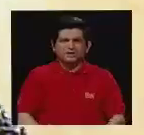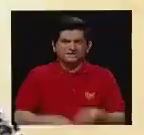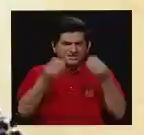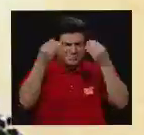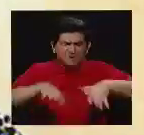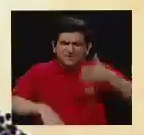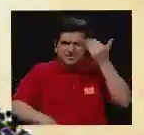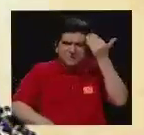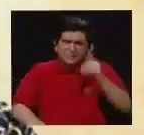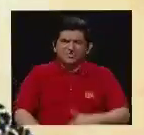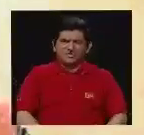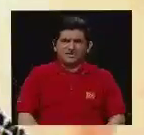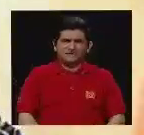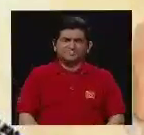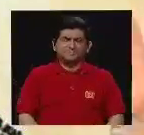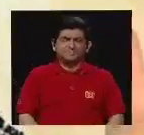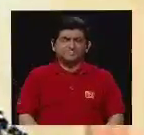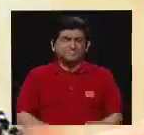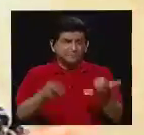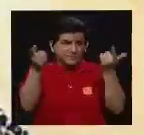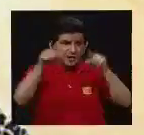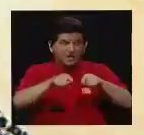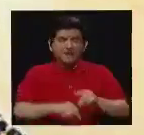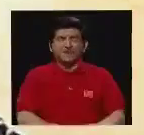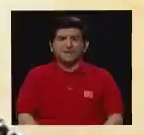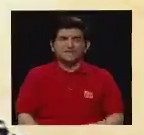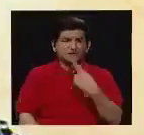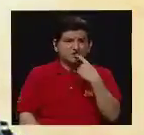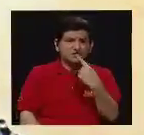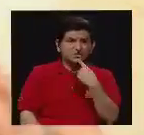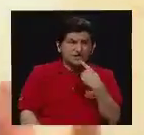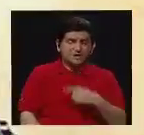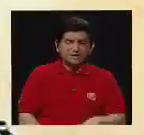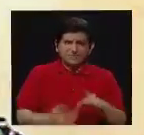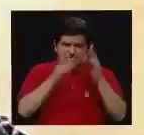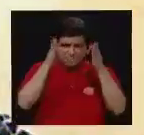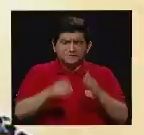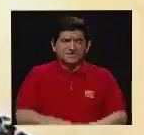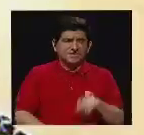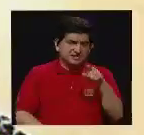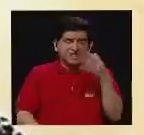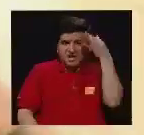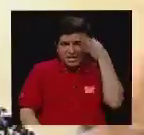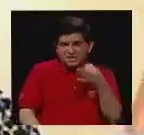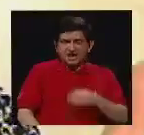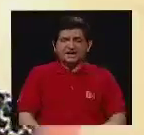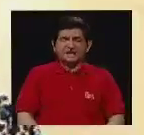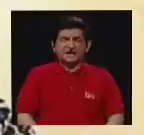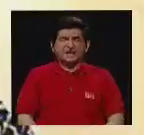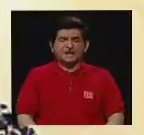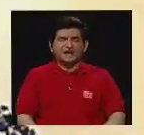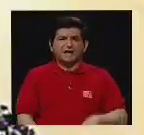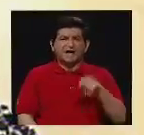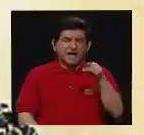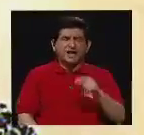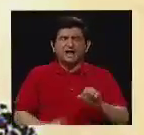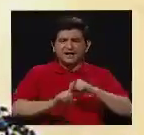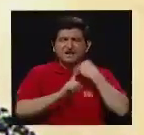se perdió. En el caso que dice Gimbutas se perdió, ella lo atribuye a los